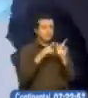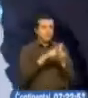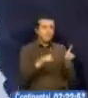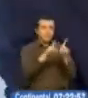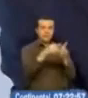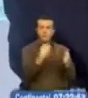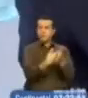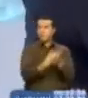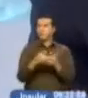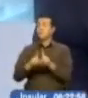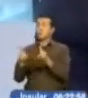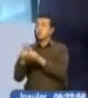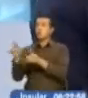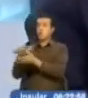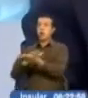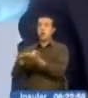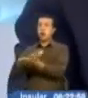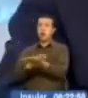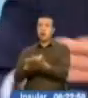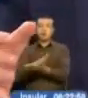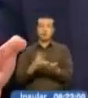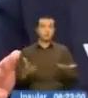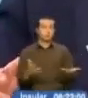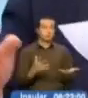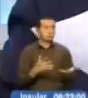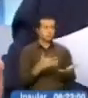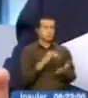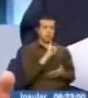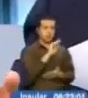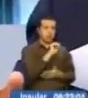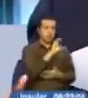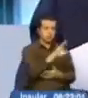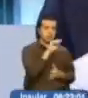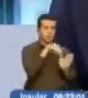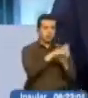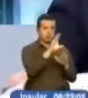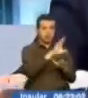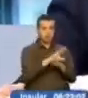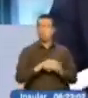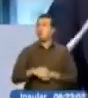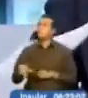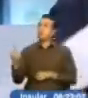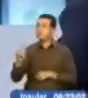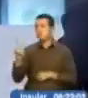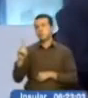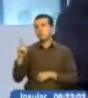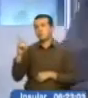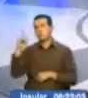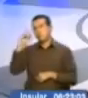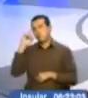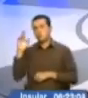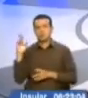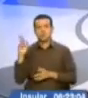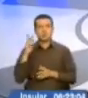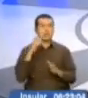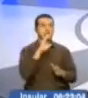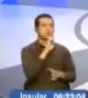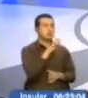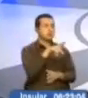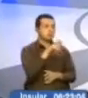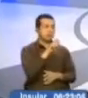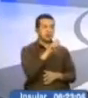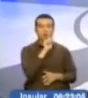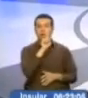dice, no, esos datos están manipulados. Entonces dice, esto es del INEC o esto es del Banco Central. No, eso está maneja el gobierno. Esto es la CEPAL. Ah, es que